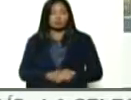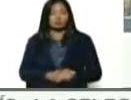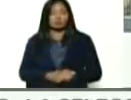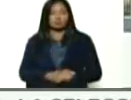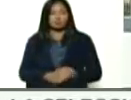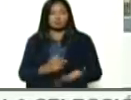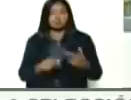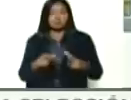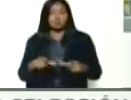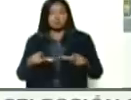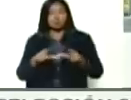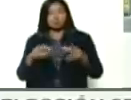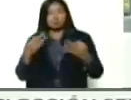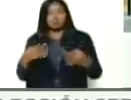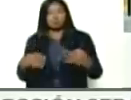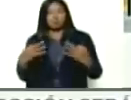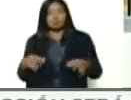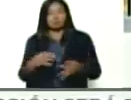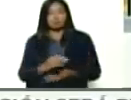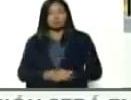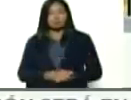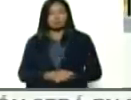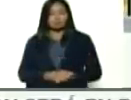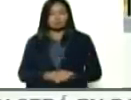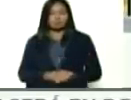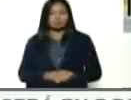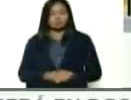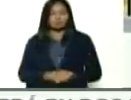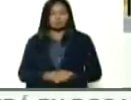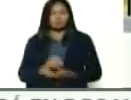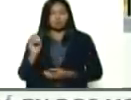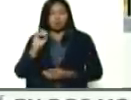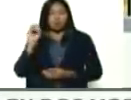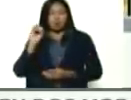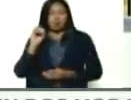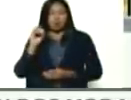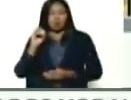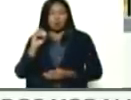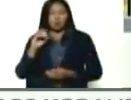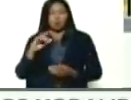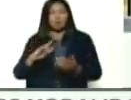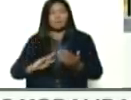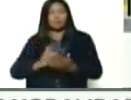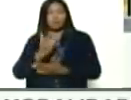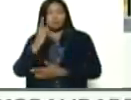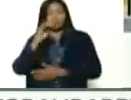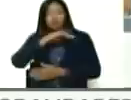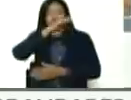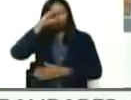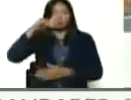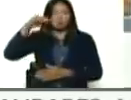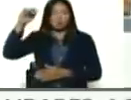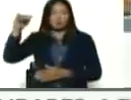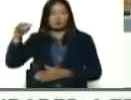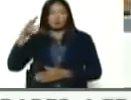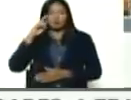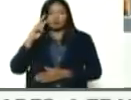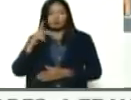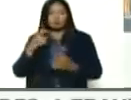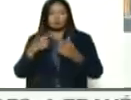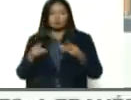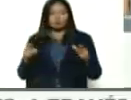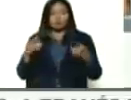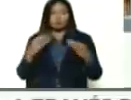a una reserva natural o una montaña de resto estamos divorciados de la